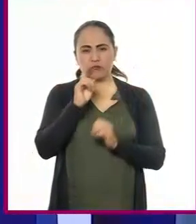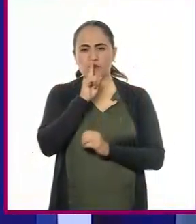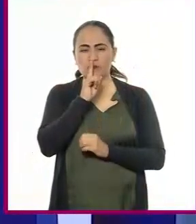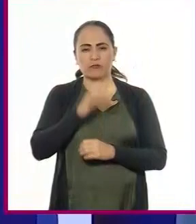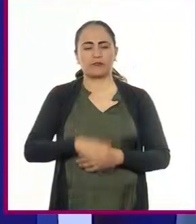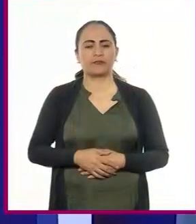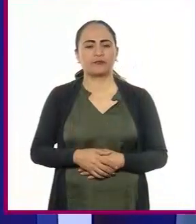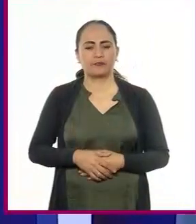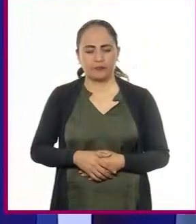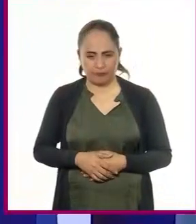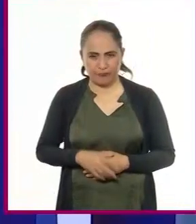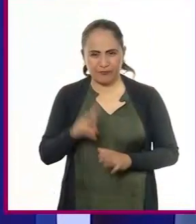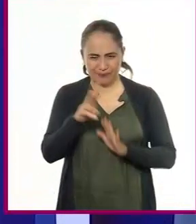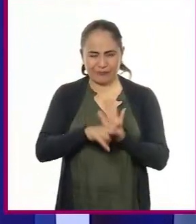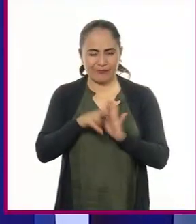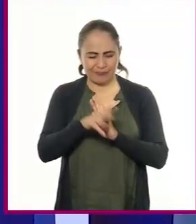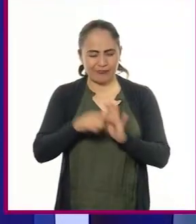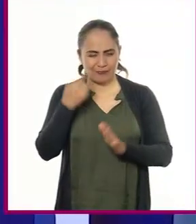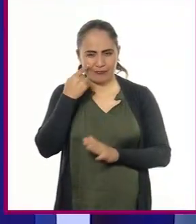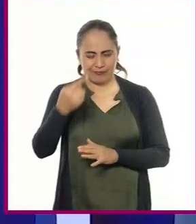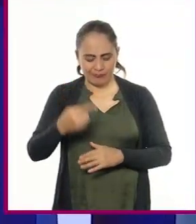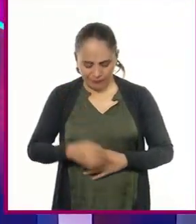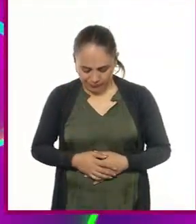Veamos el siguiente audiovisual.